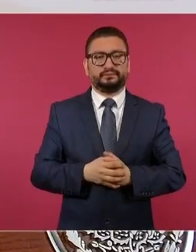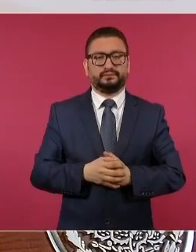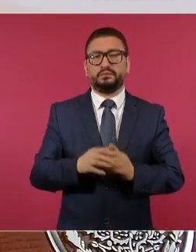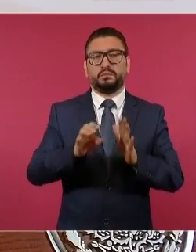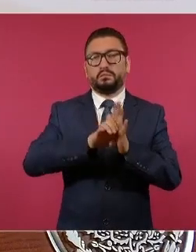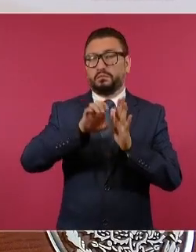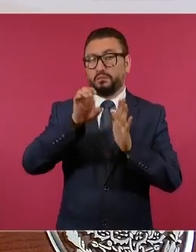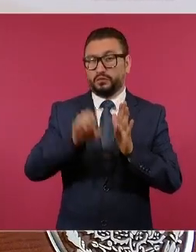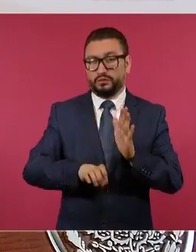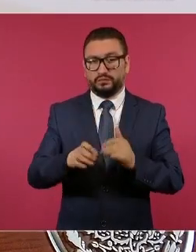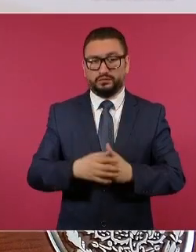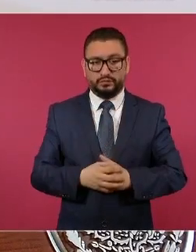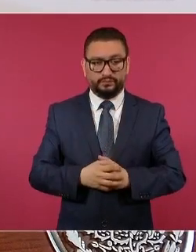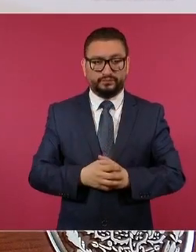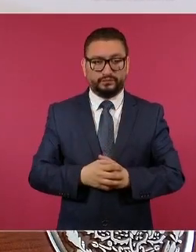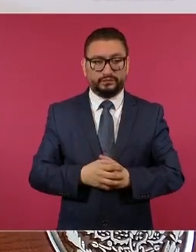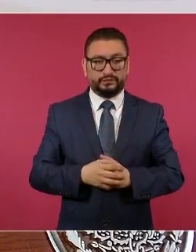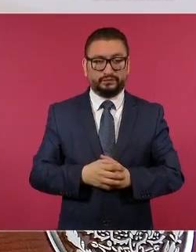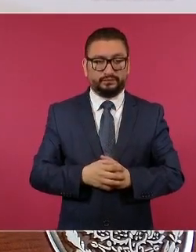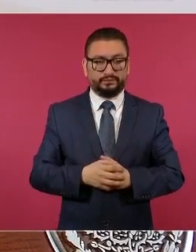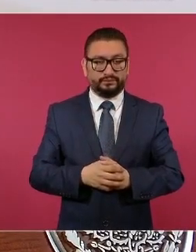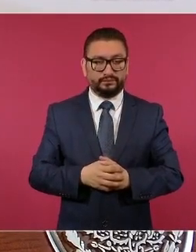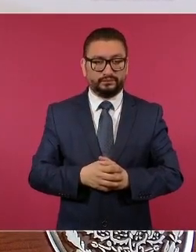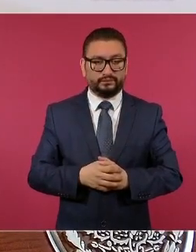Por ejemplo, comenzaron